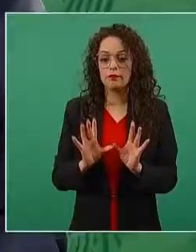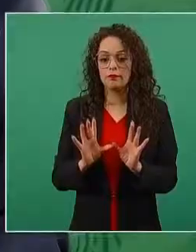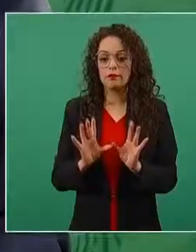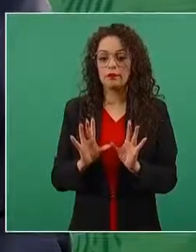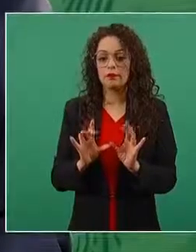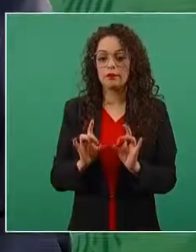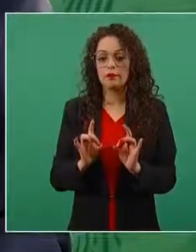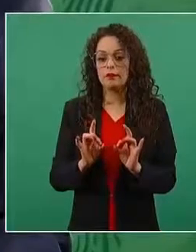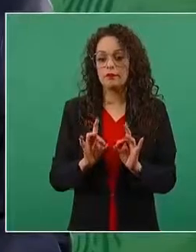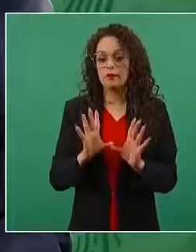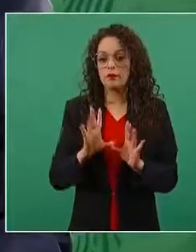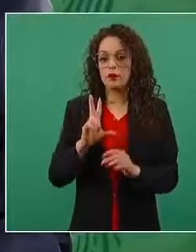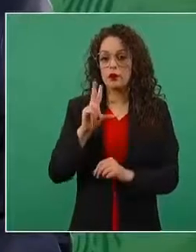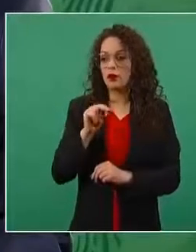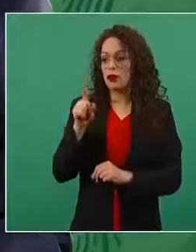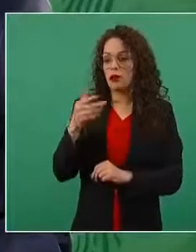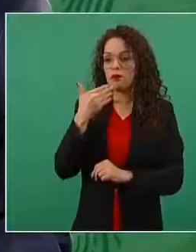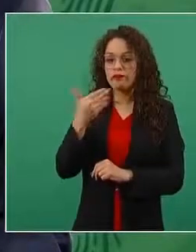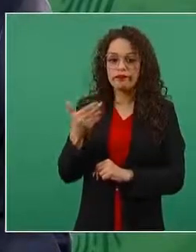esté en buen estado,